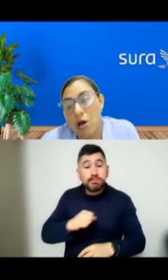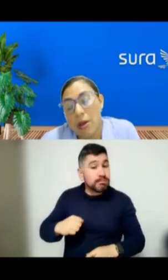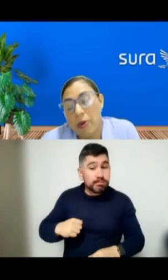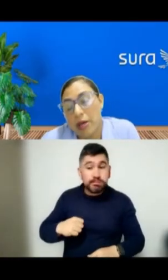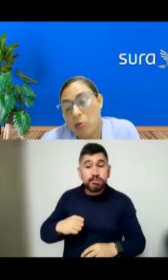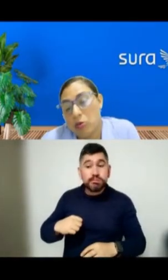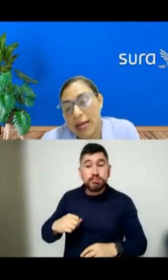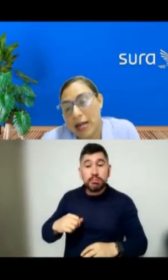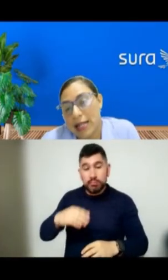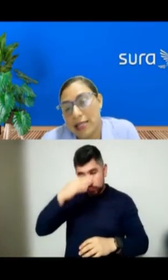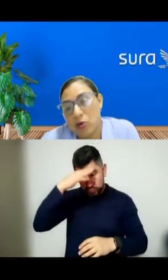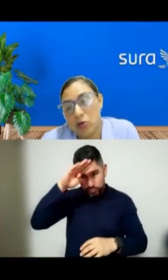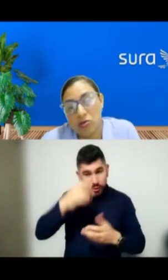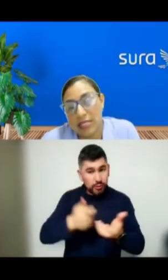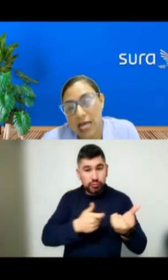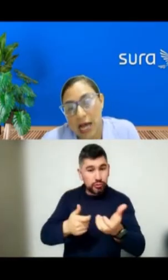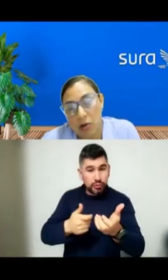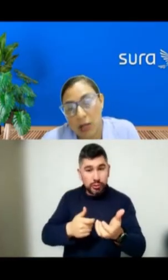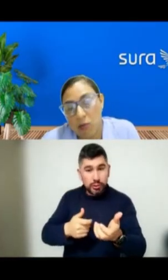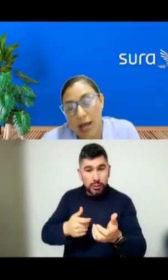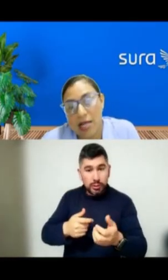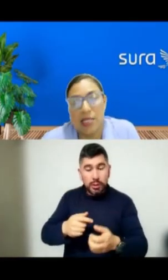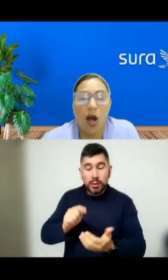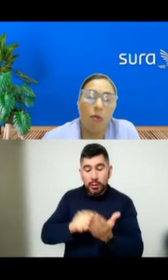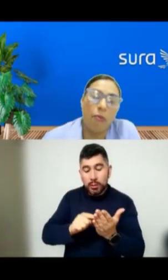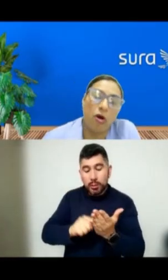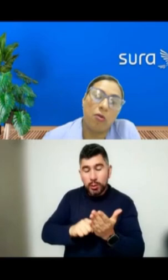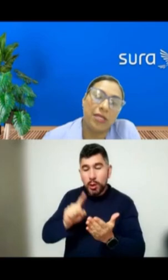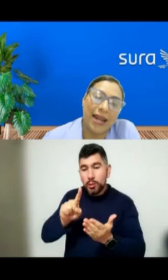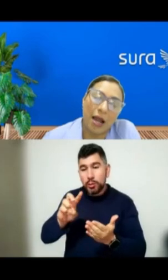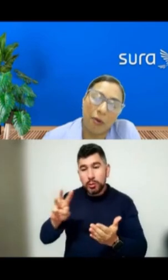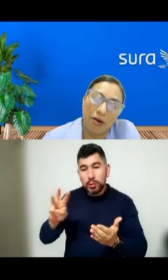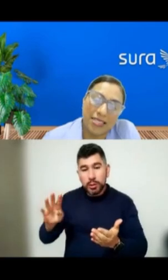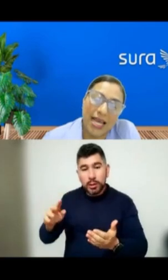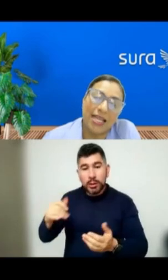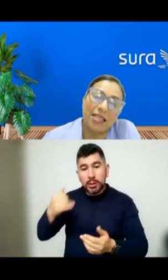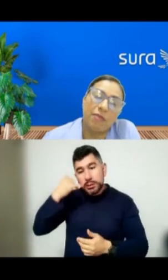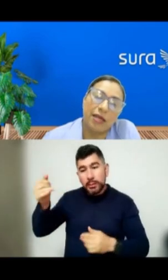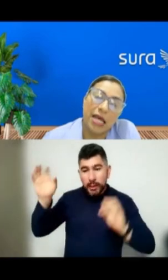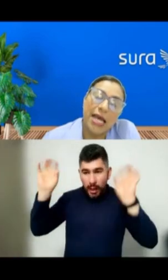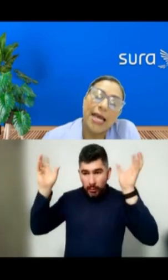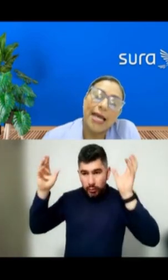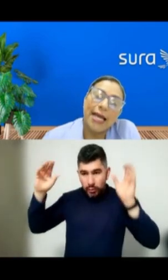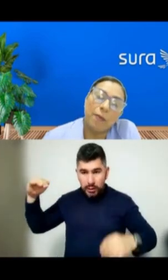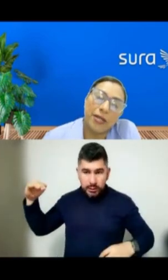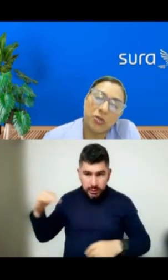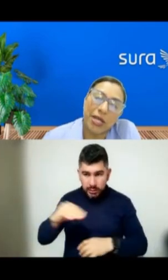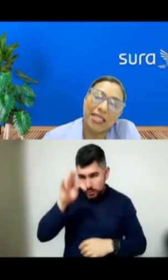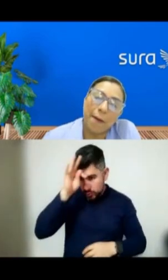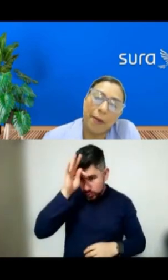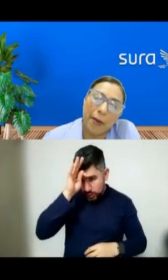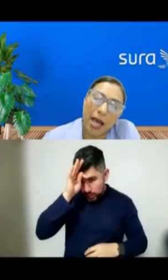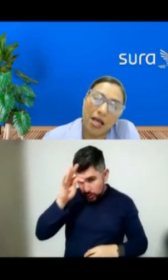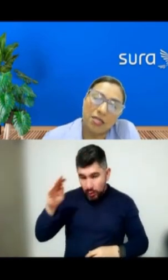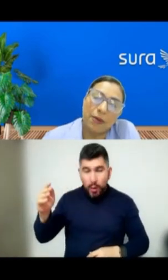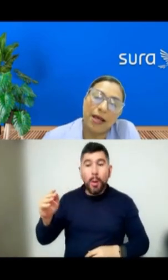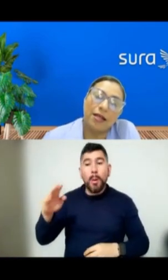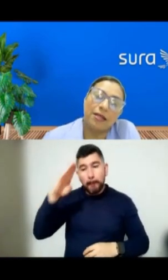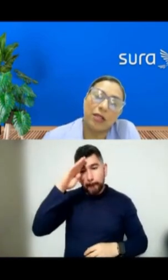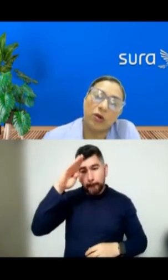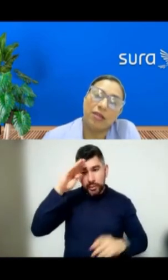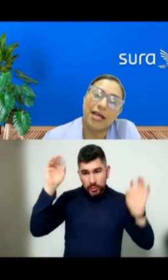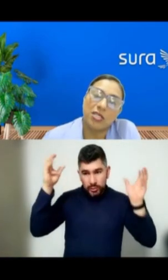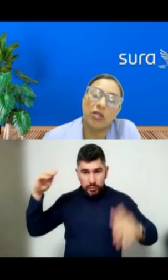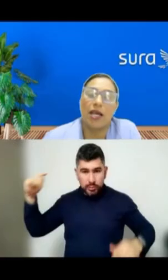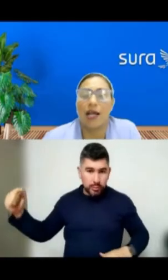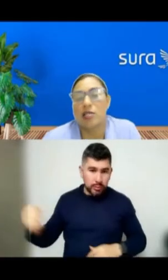entonces me puede comunicar la línea 123 a una ambulancia o me puede comunicar a la policía que también son personas que están preparadas